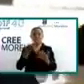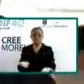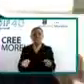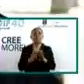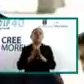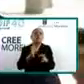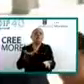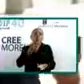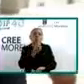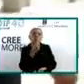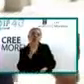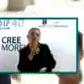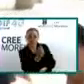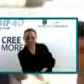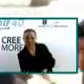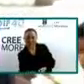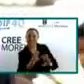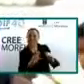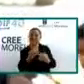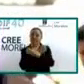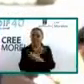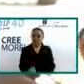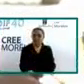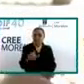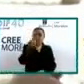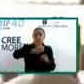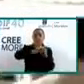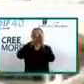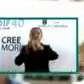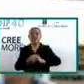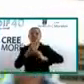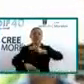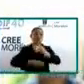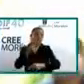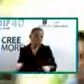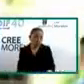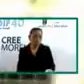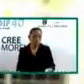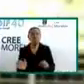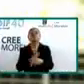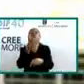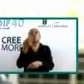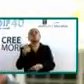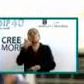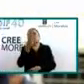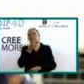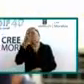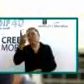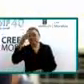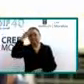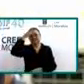mundo. Y quiero decirles que en esta parte, señora Angélica, este concepto tiene